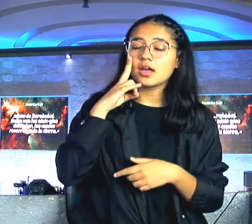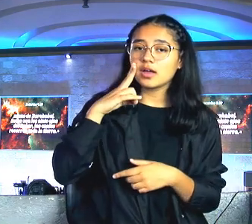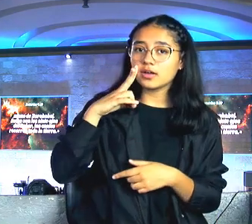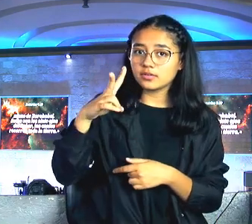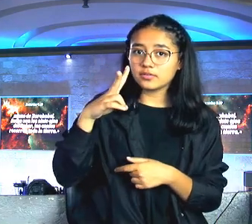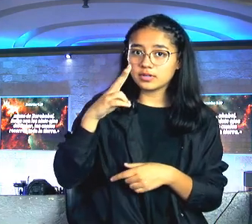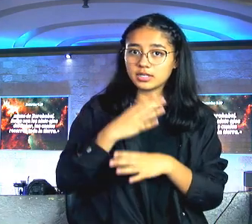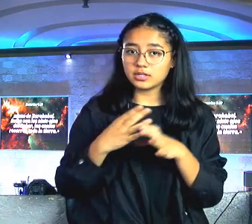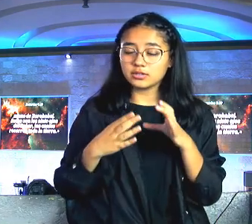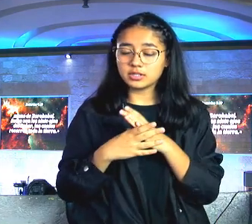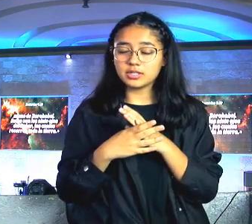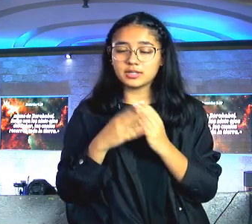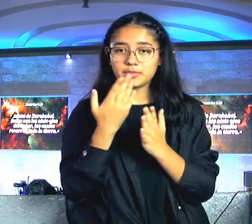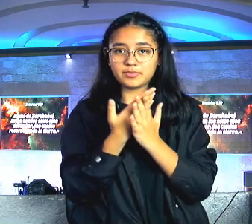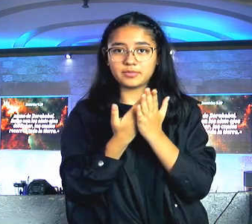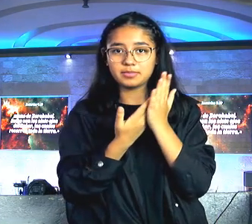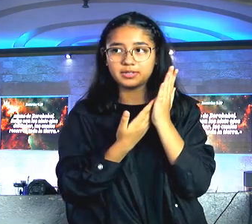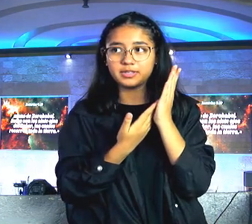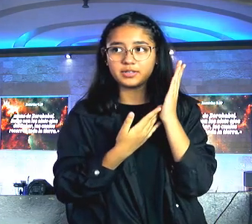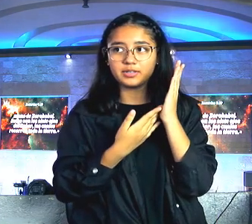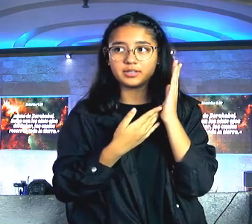de Zorobabel.